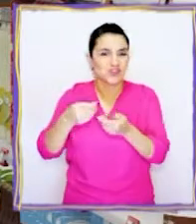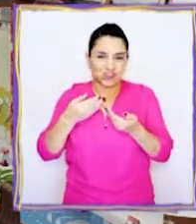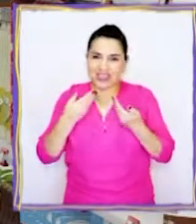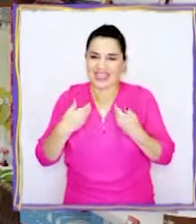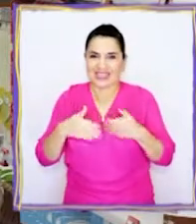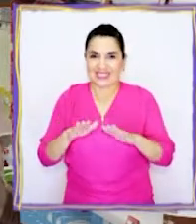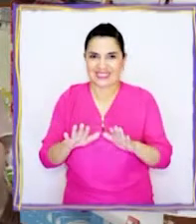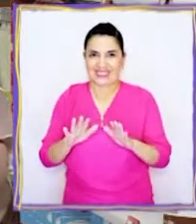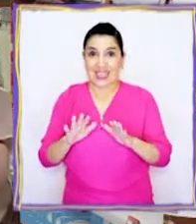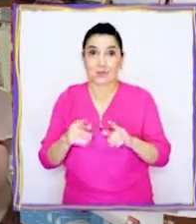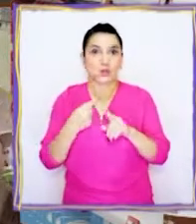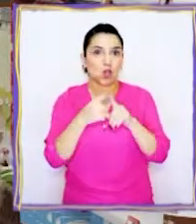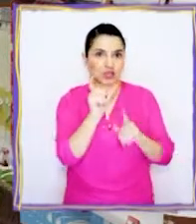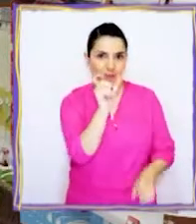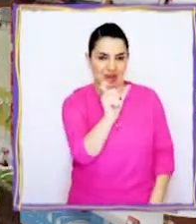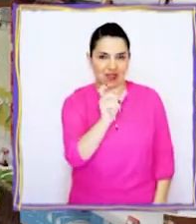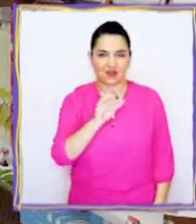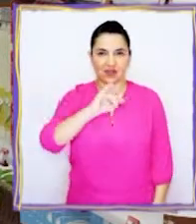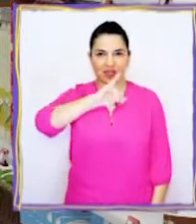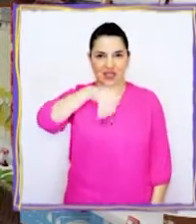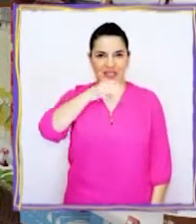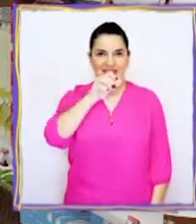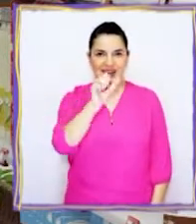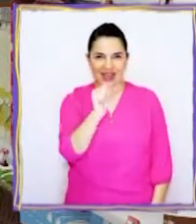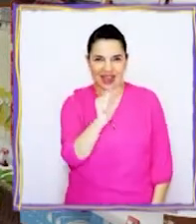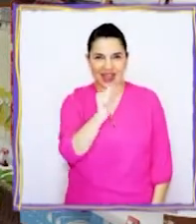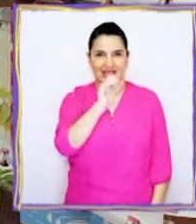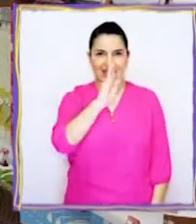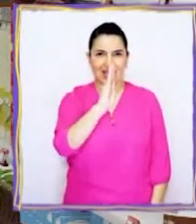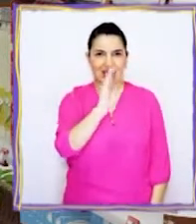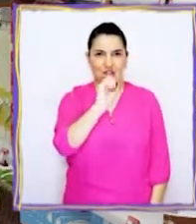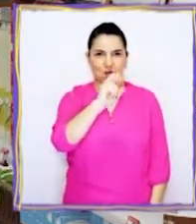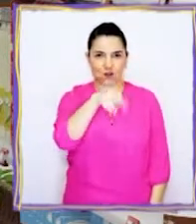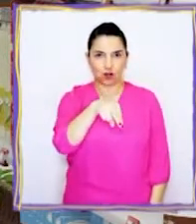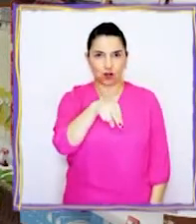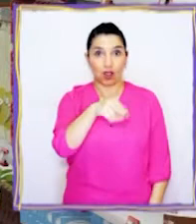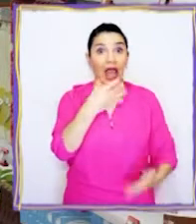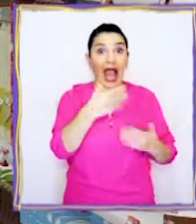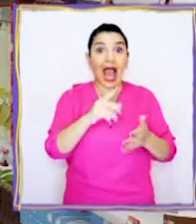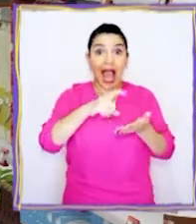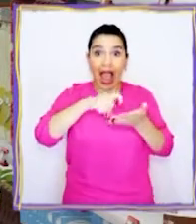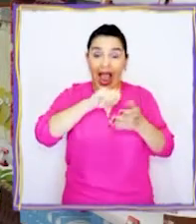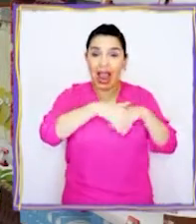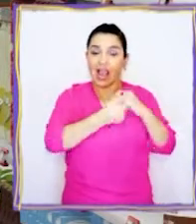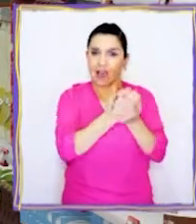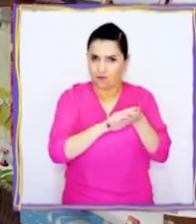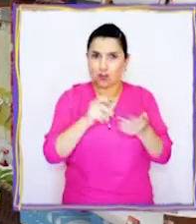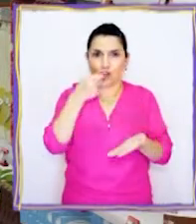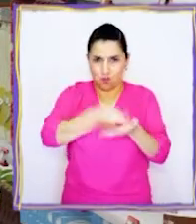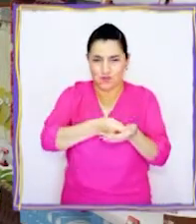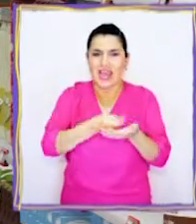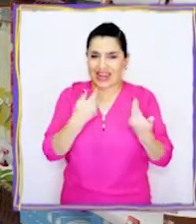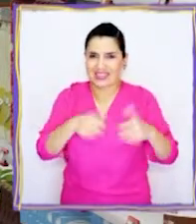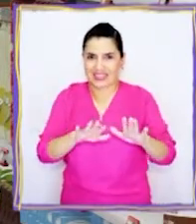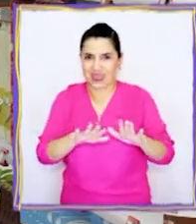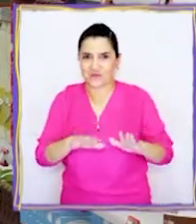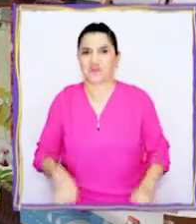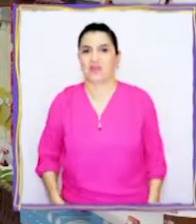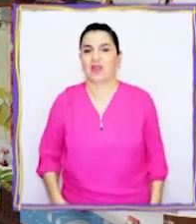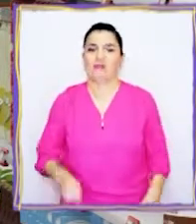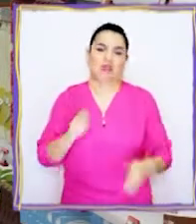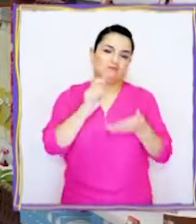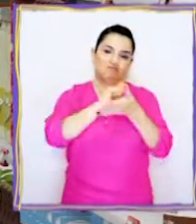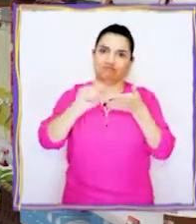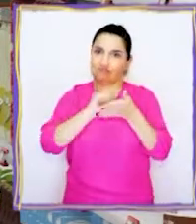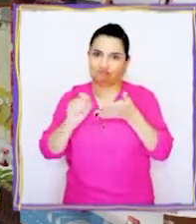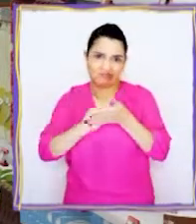fósforos. Veamos, queda algo más. Jabón. Jabón, también tenemos que comprar jabón.